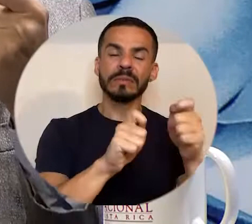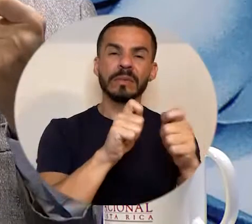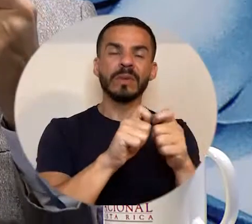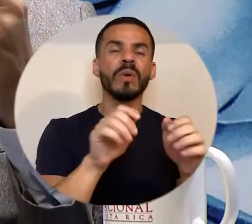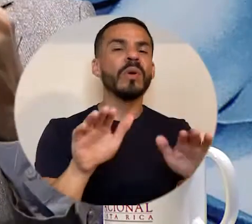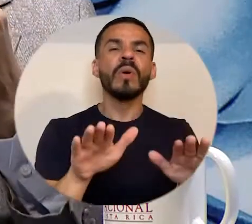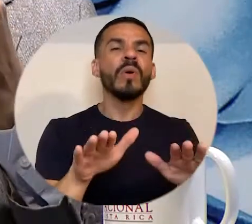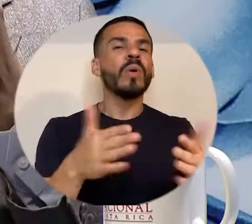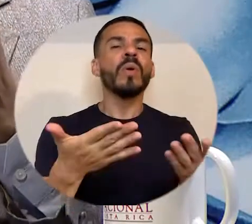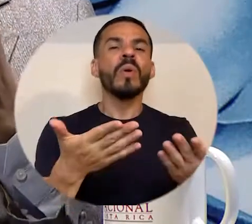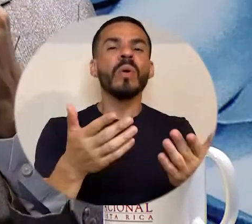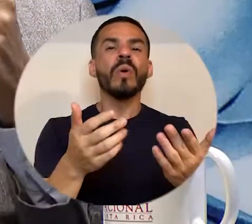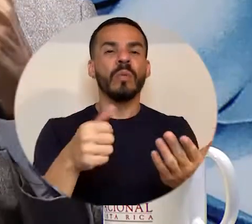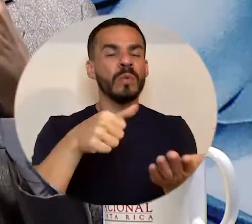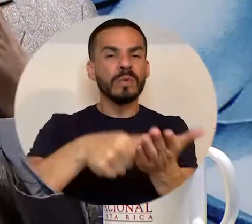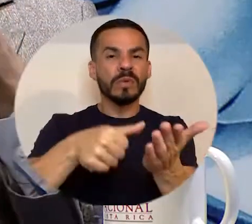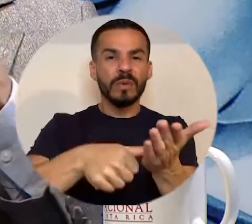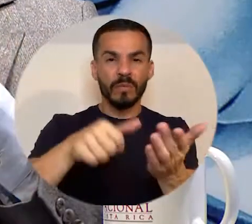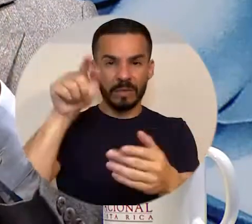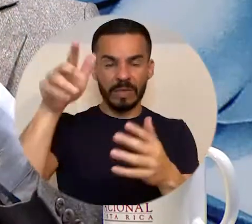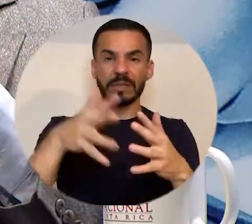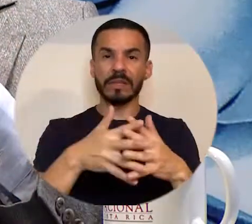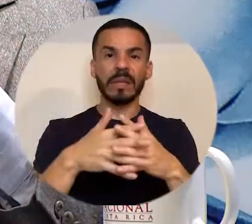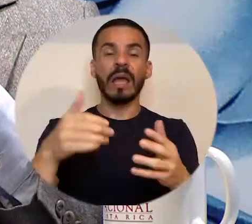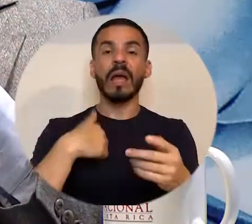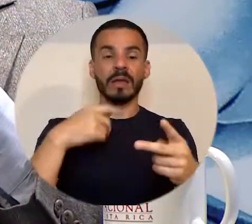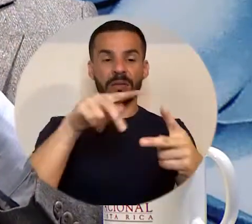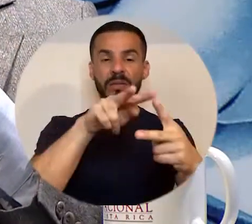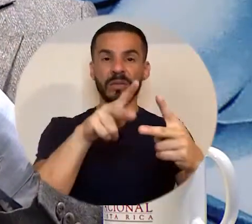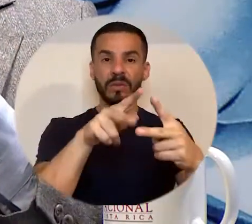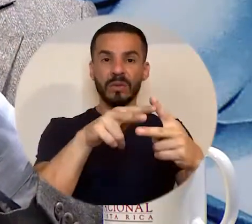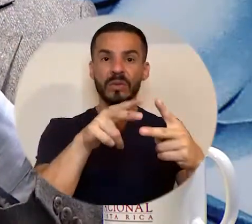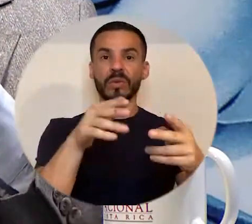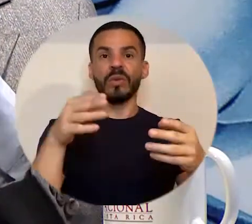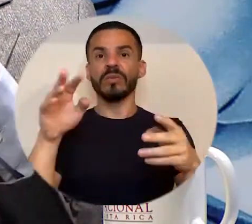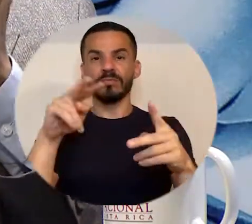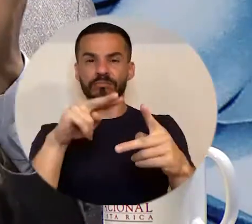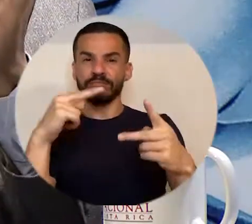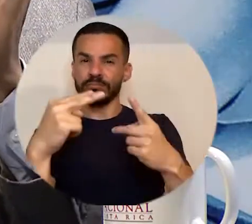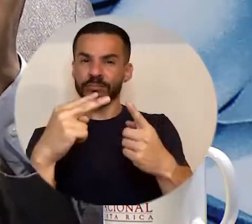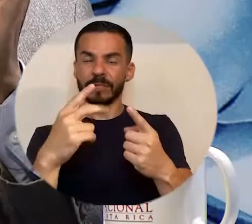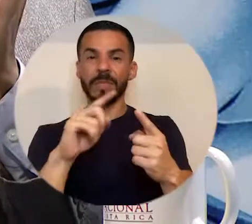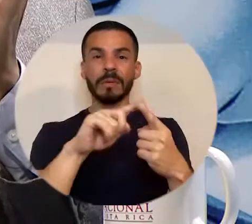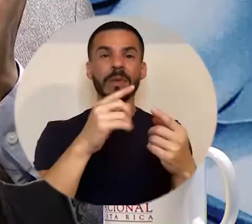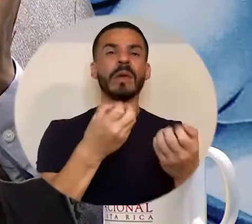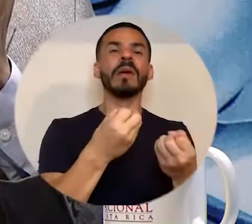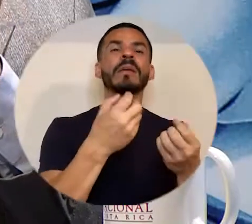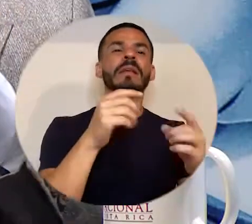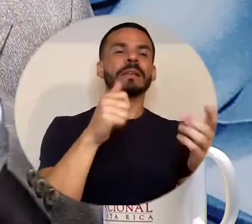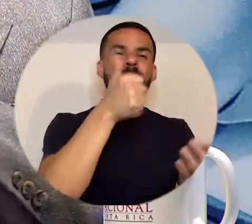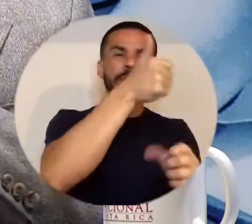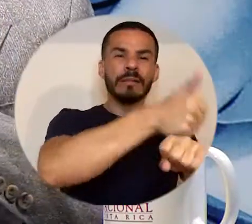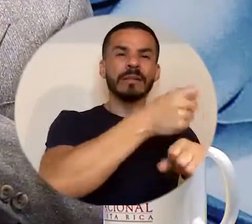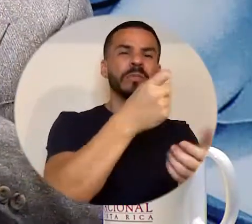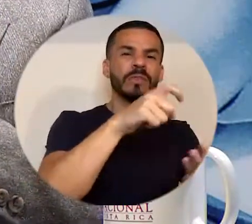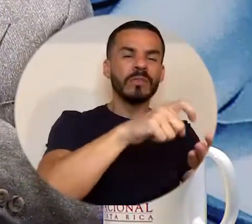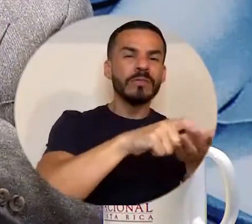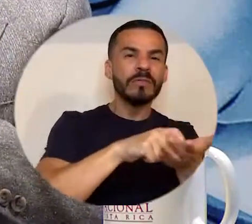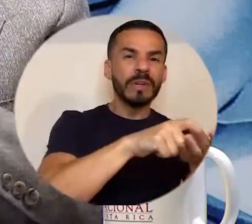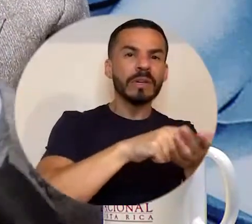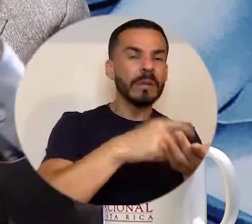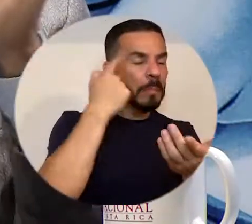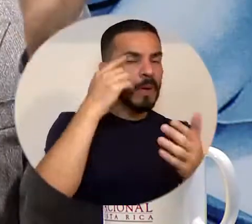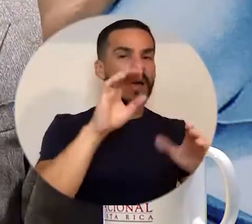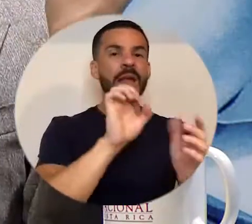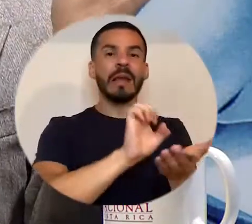puntual de cómo se ejerce el sufragio y hay 2 tendencias, la que tiende a establecer muchos requisitos dirigido a